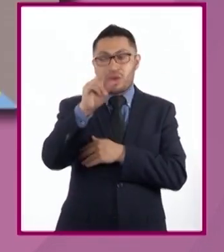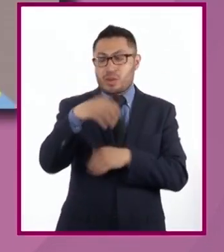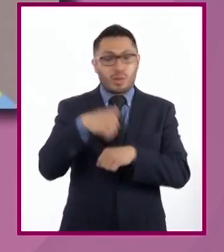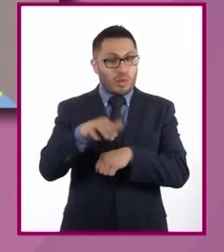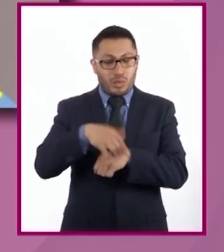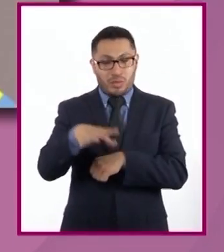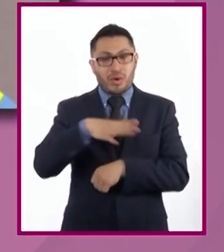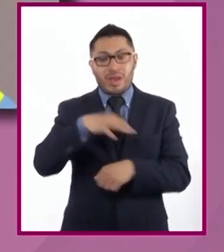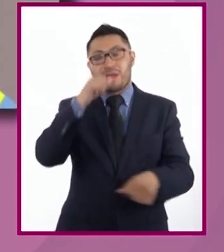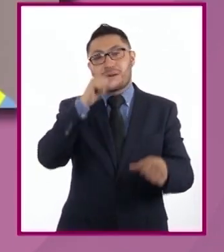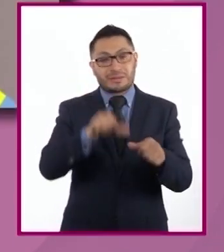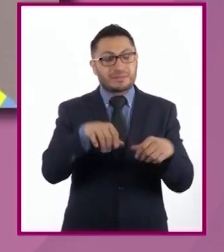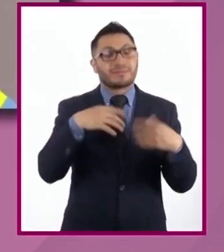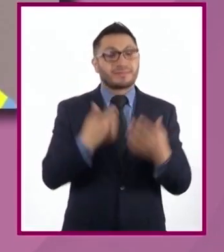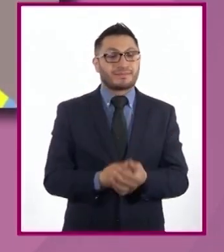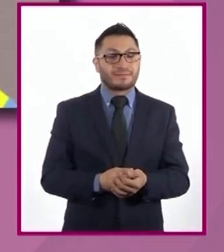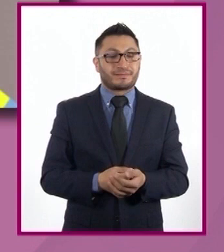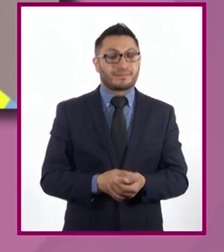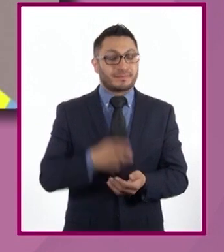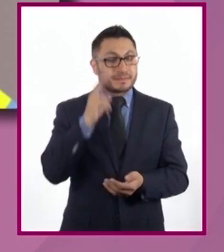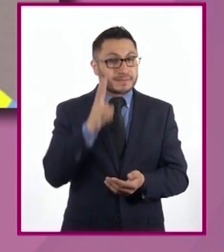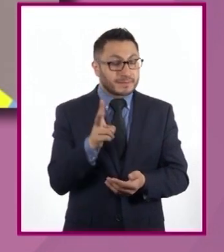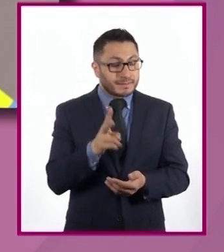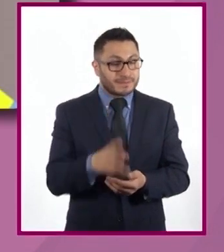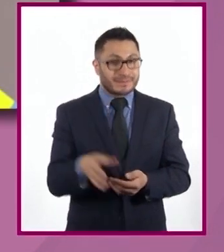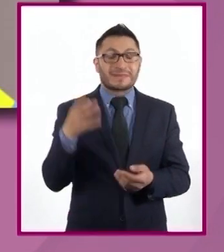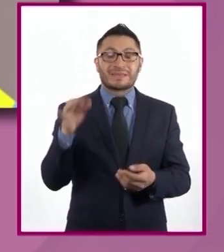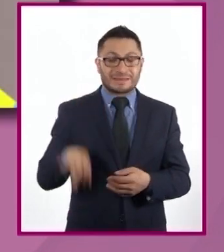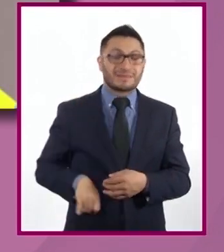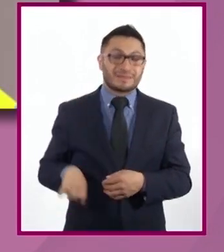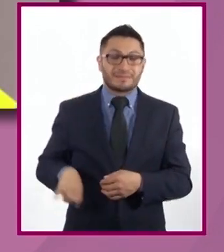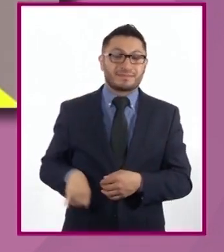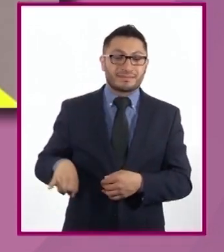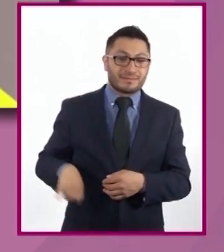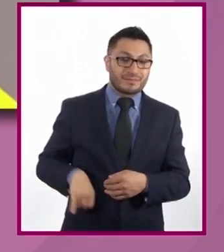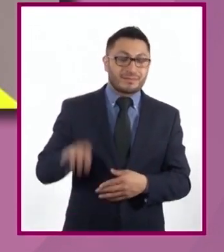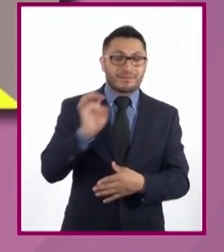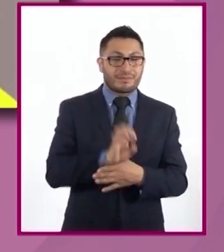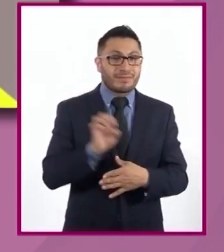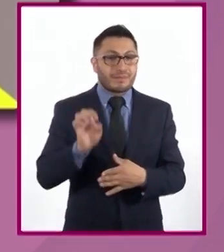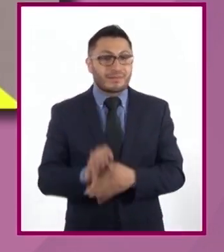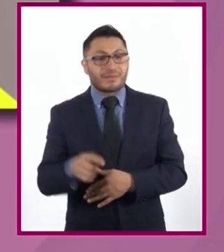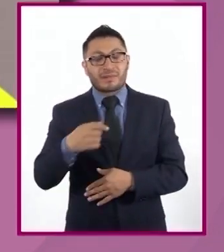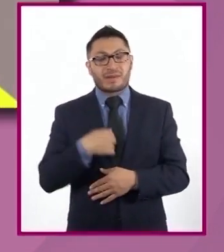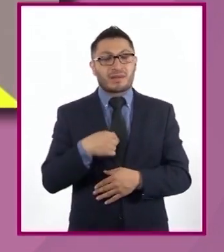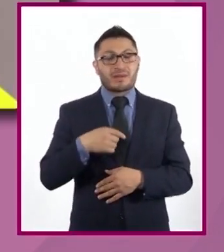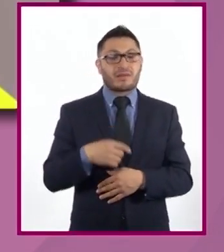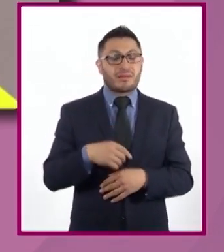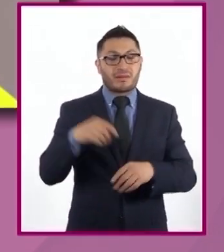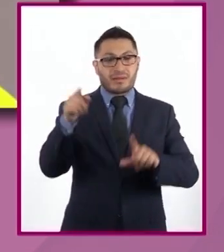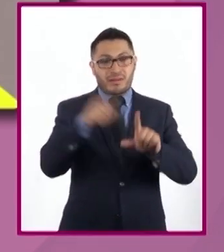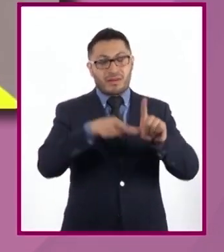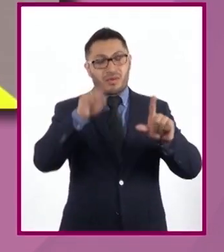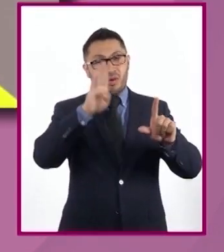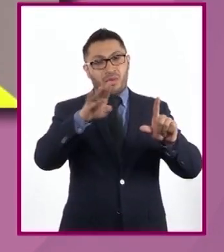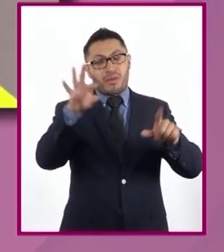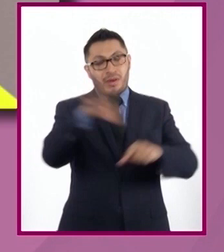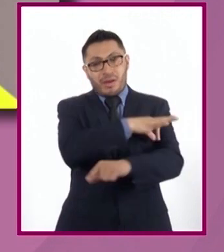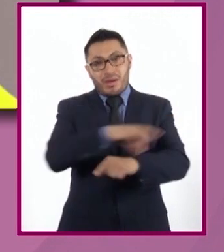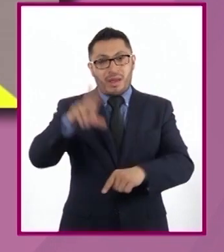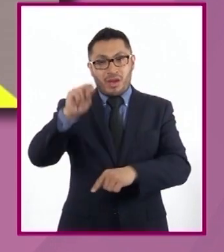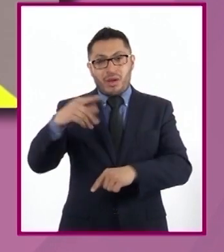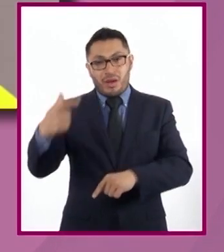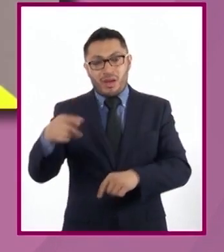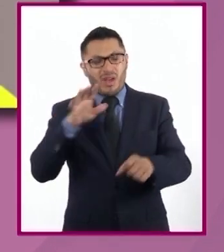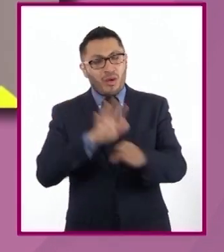tiene letras. A ver, está bueno. Entonces, si el ángulo B mide 80 grados, ¿qué